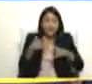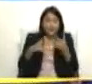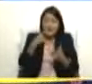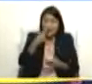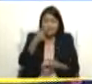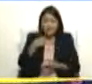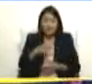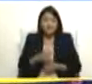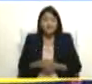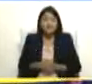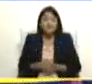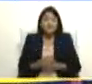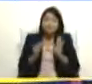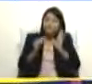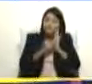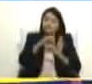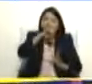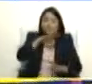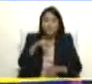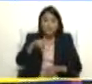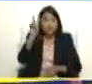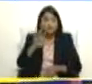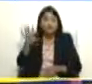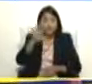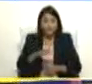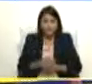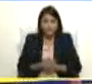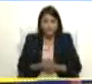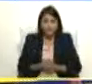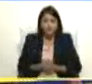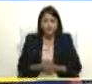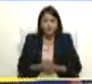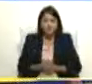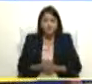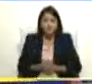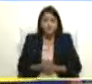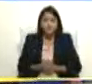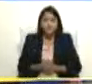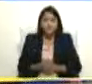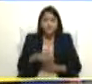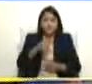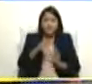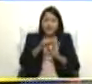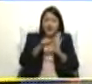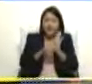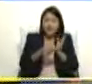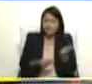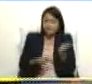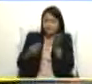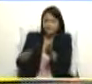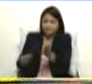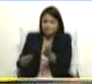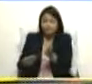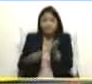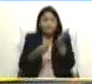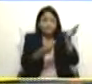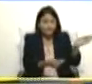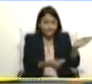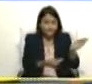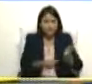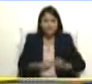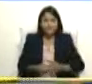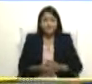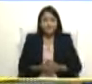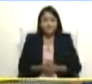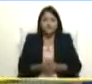hecho histórico de nuestra querida patria Venezuela. Hacemos entrega del documento en nombre de todos